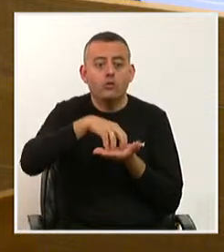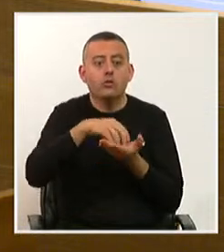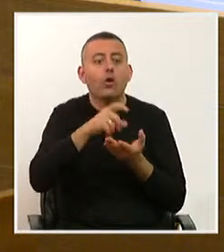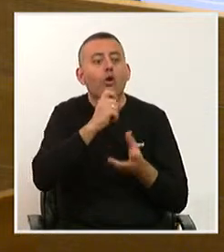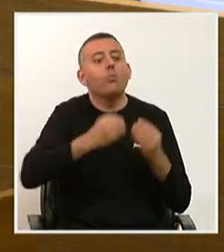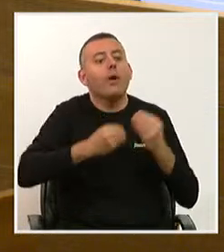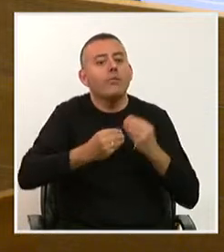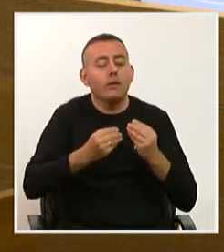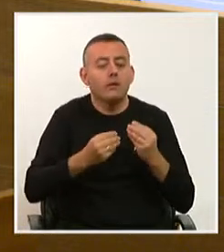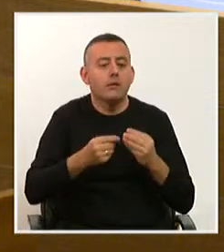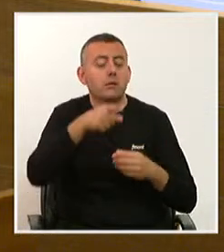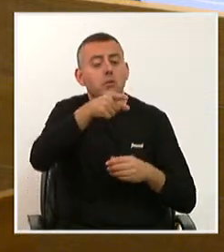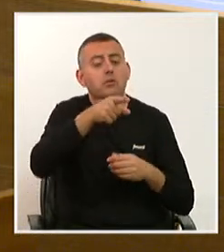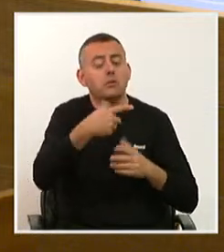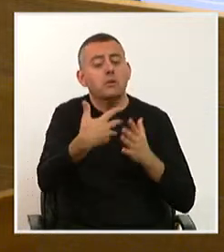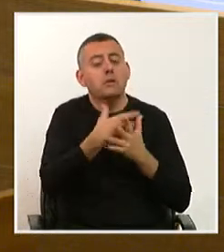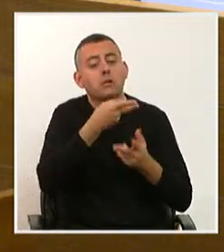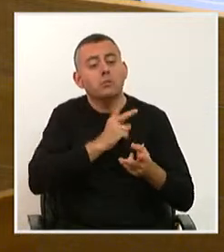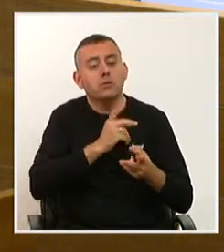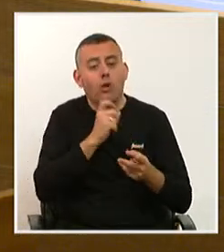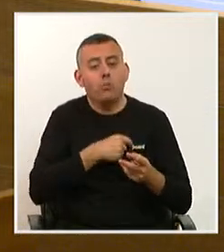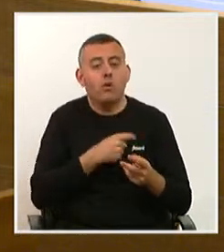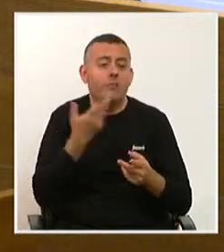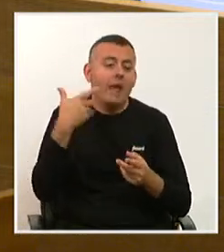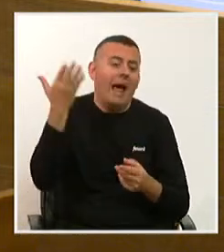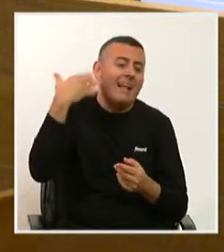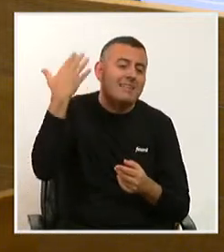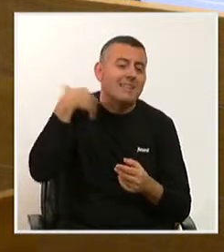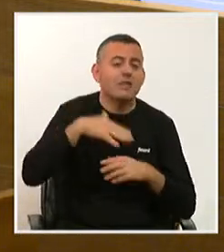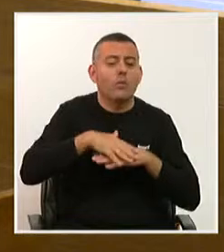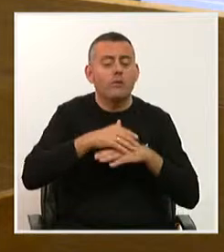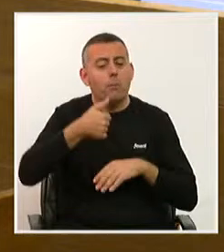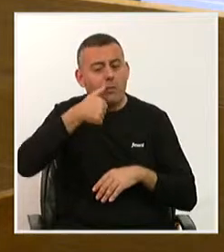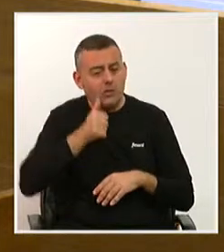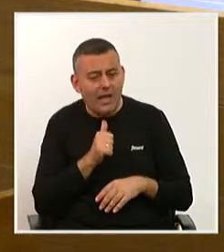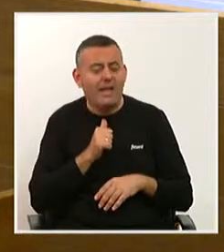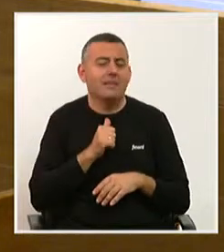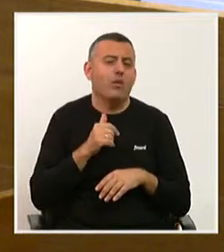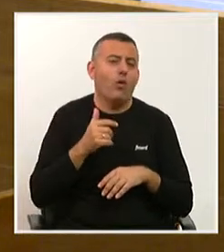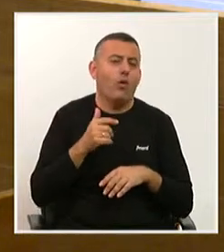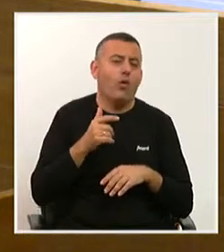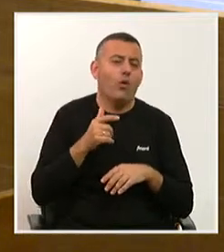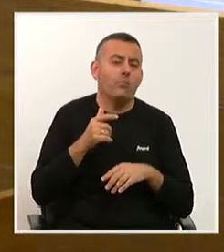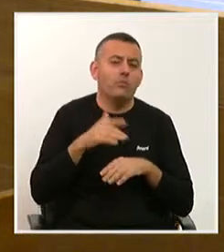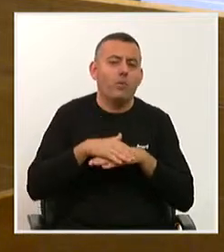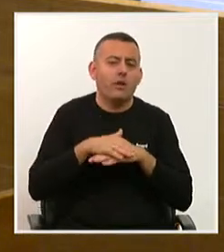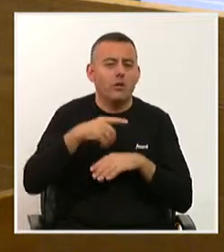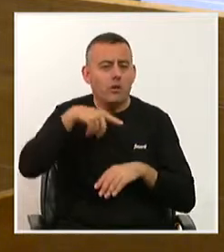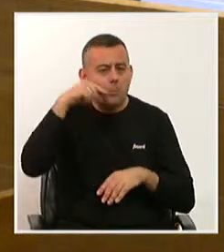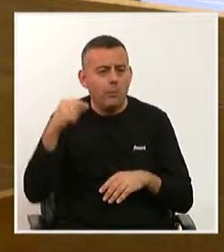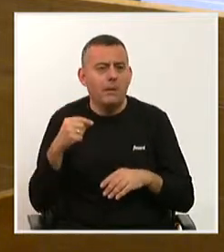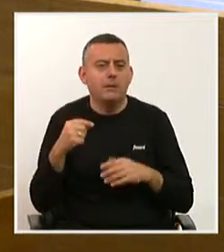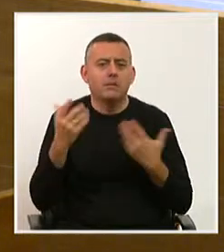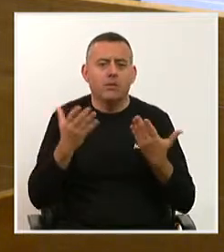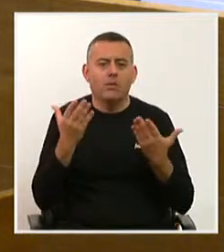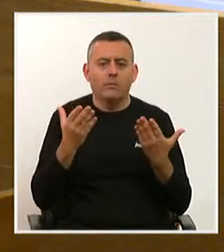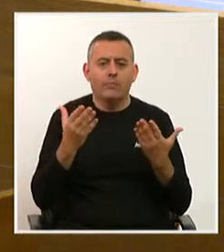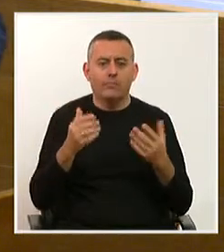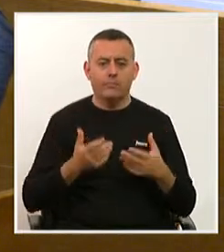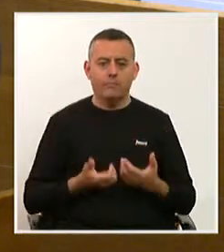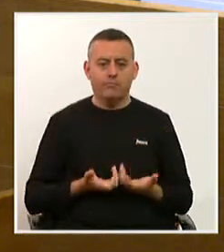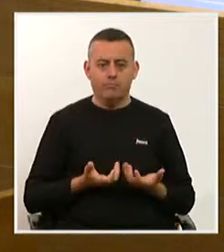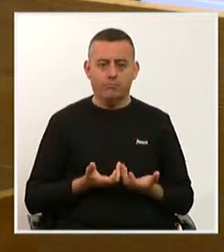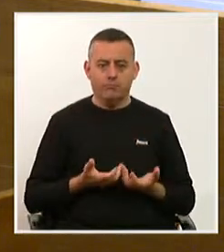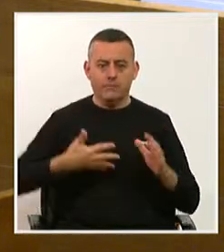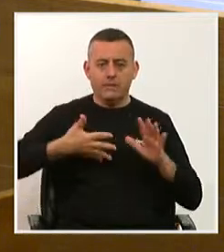pas de Pedro Sánchez del go de compromís no saben gestionar y especialment vox no jul